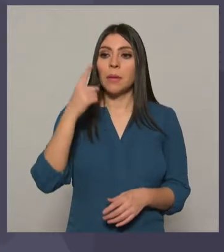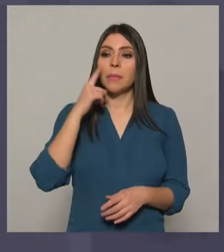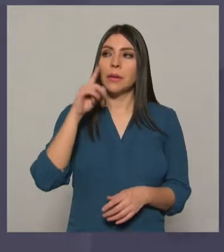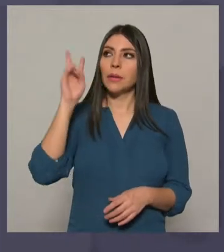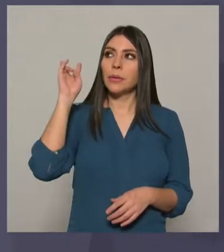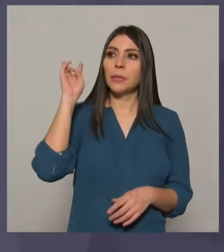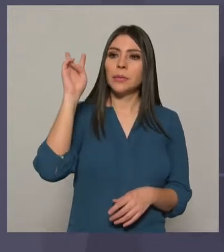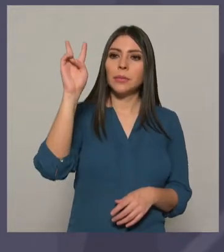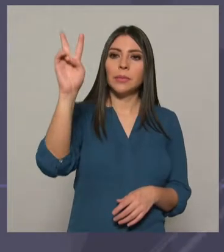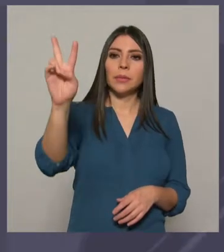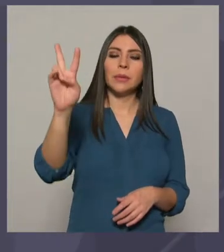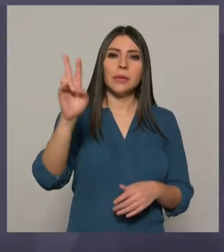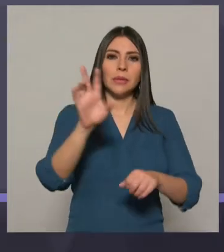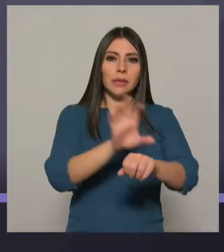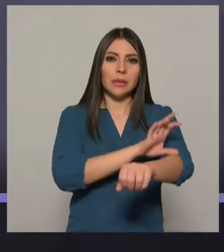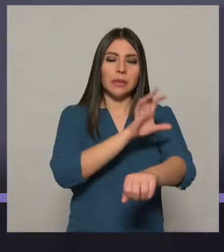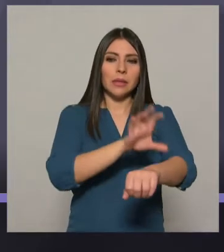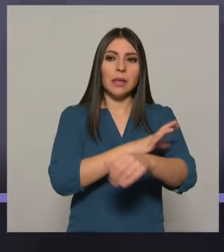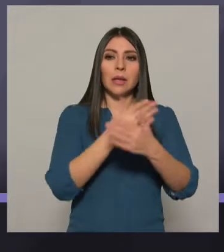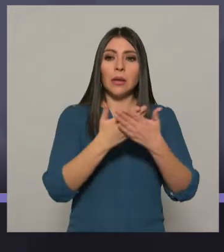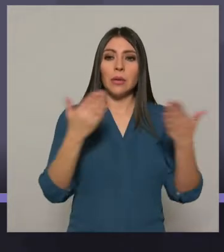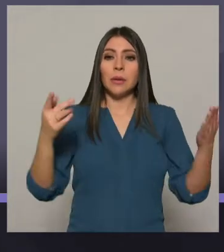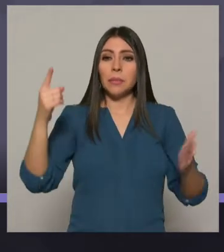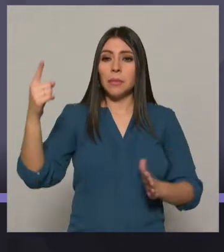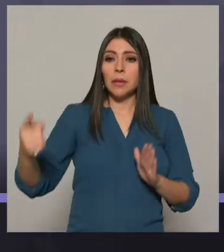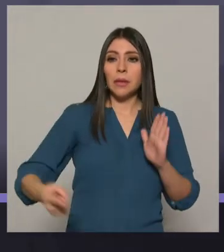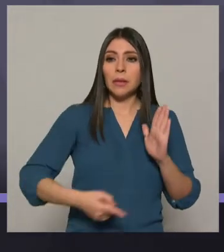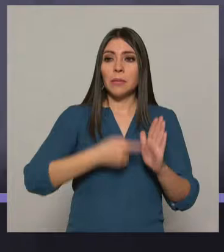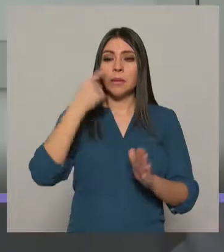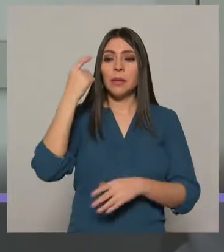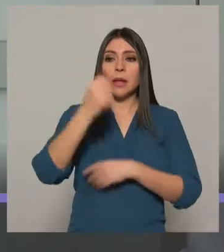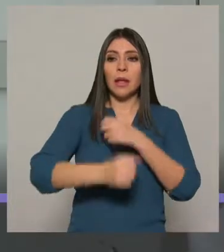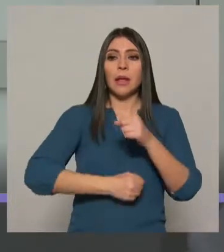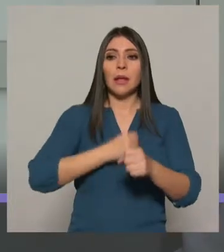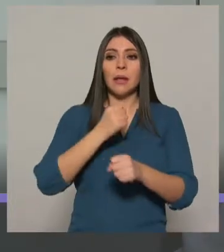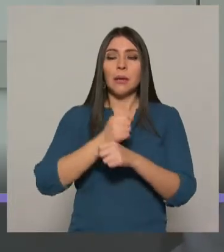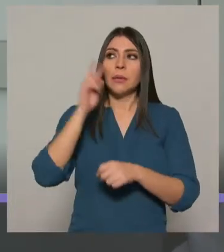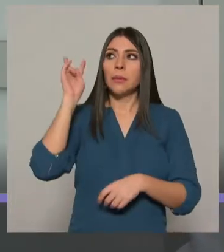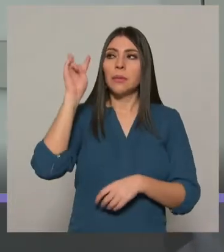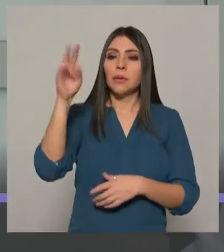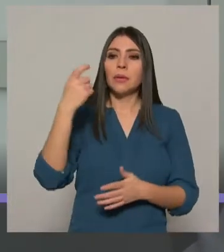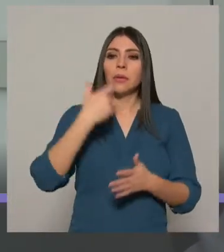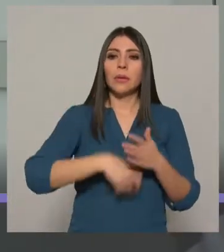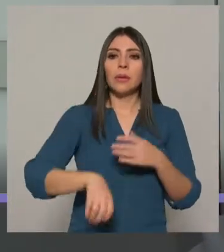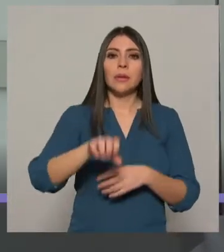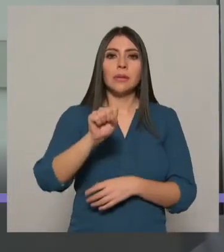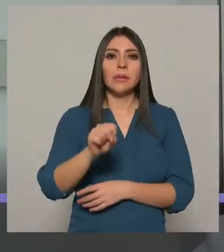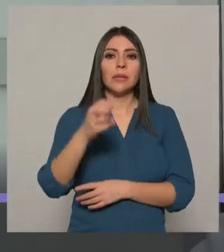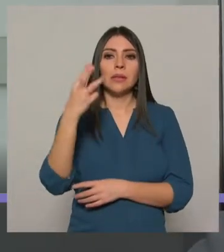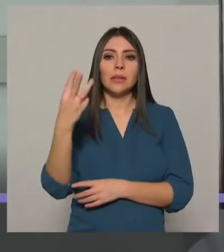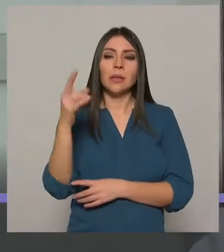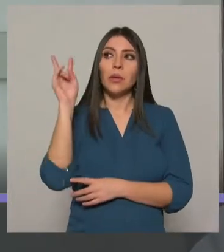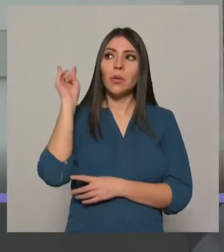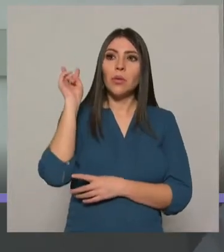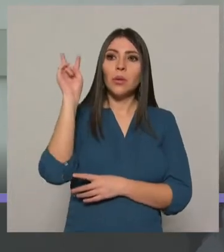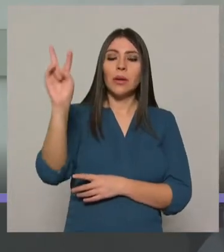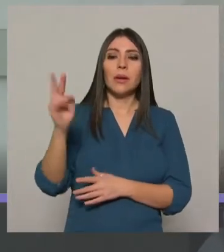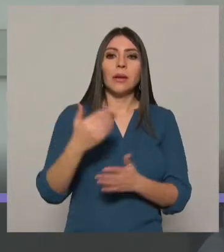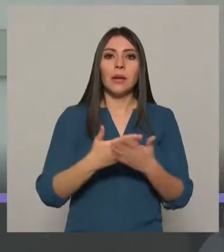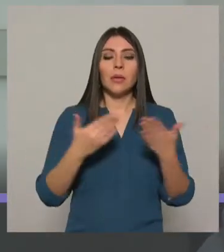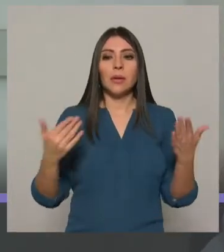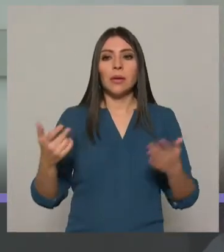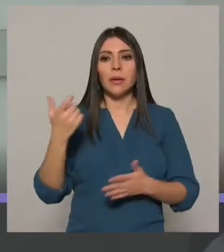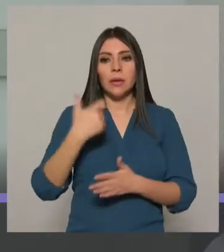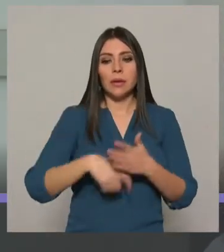eléctricos por primera vez en años, transportes eléctricos, fueron adquiridos 63 trolebuses en este ejercicio